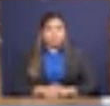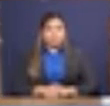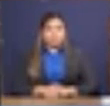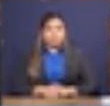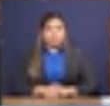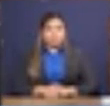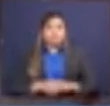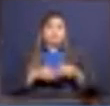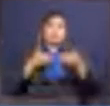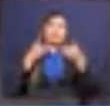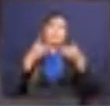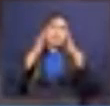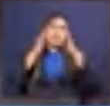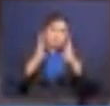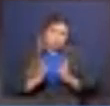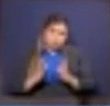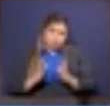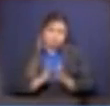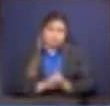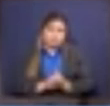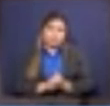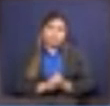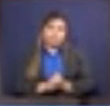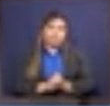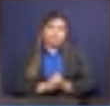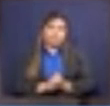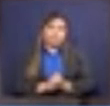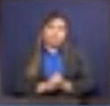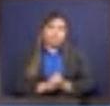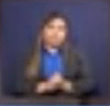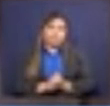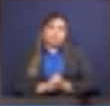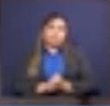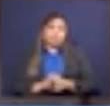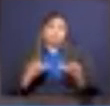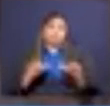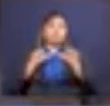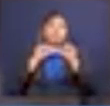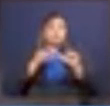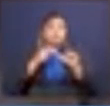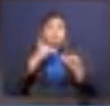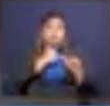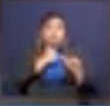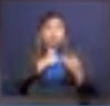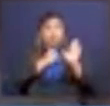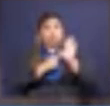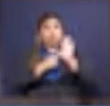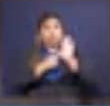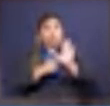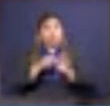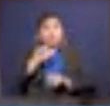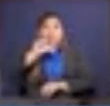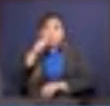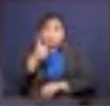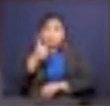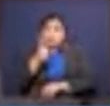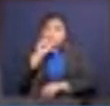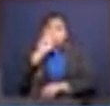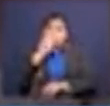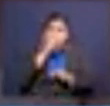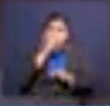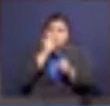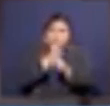Pueblo panameño, a continuación les presento 12 acciones